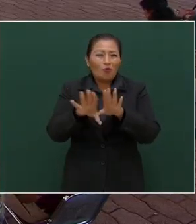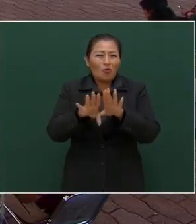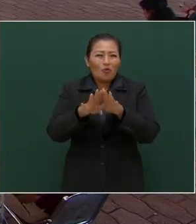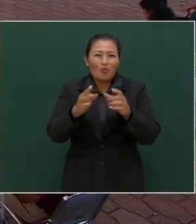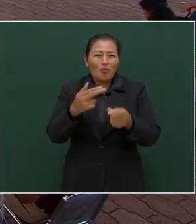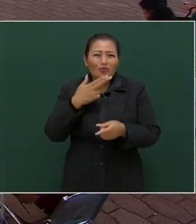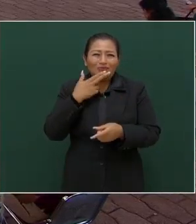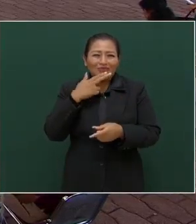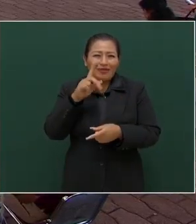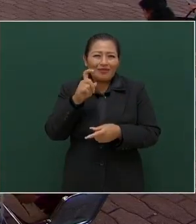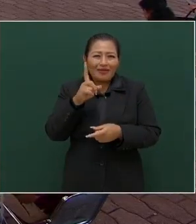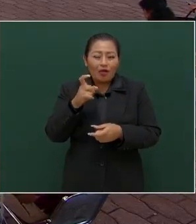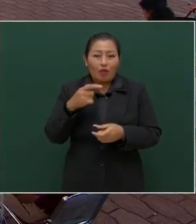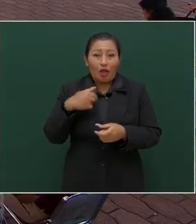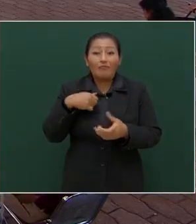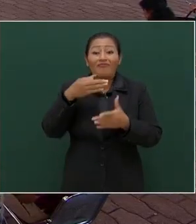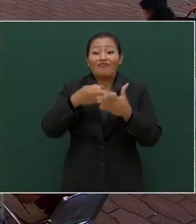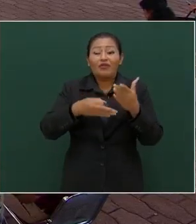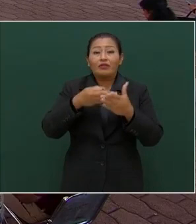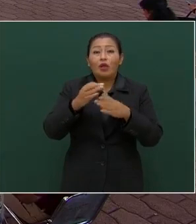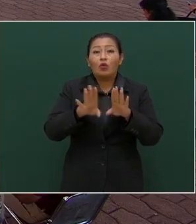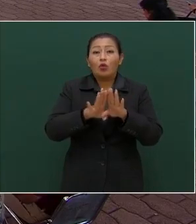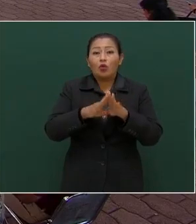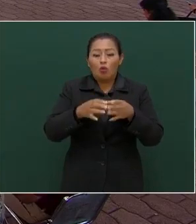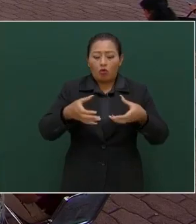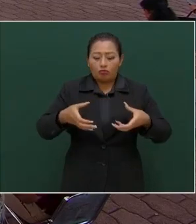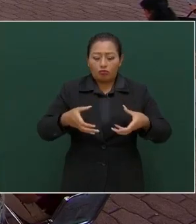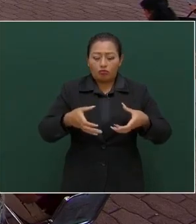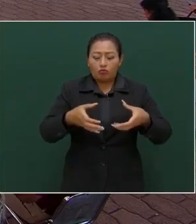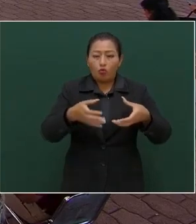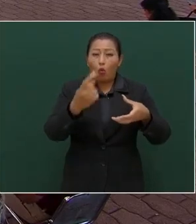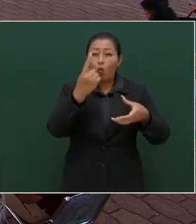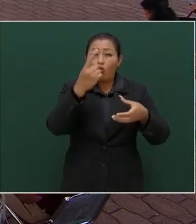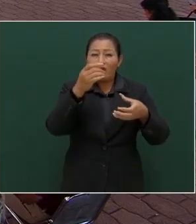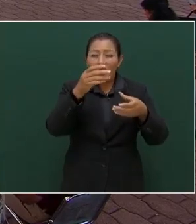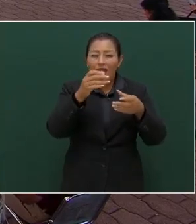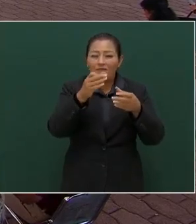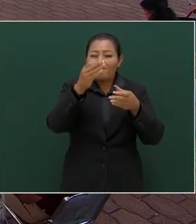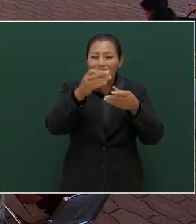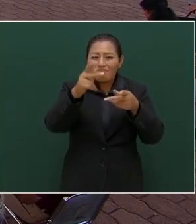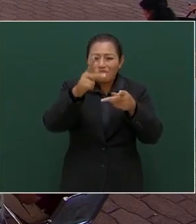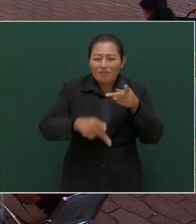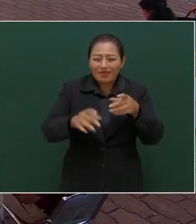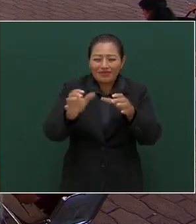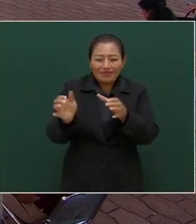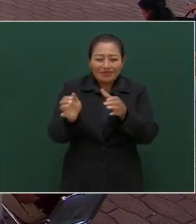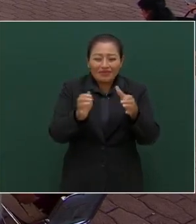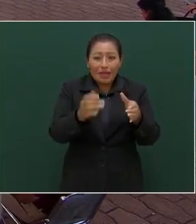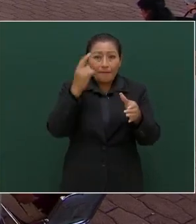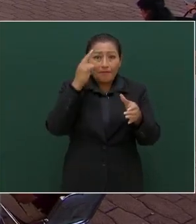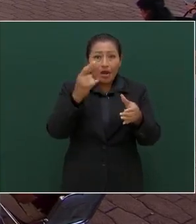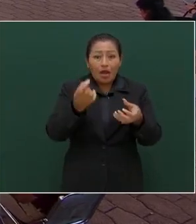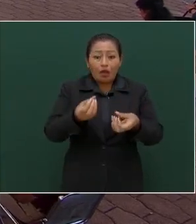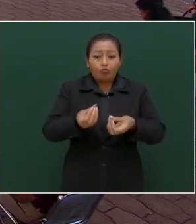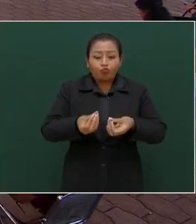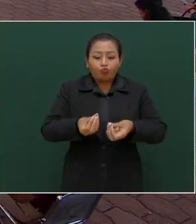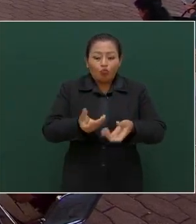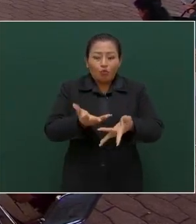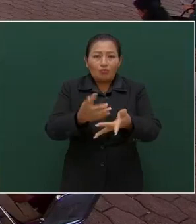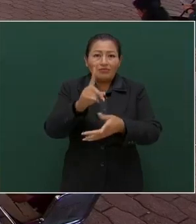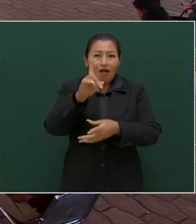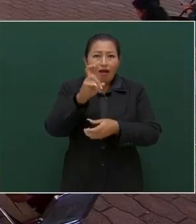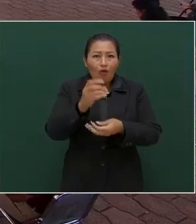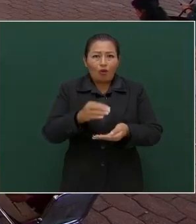y falta, tengo entendido, la canalización de una parte ahí del canal que abastece. Había el compromiso